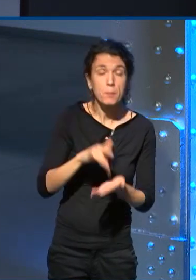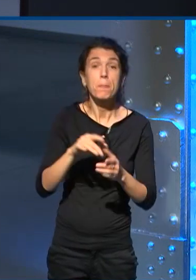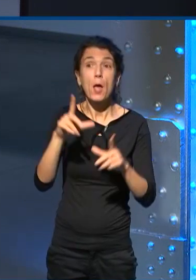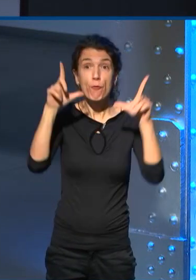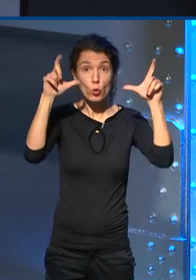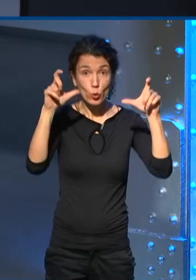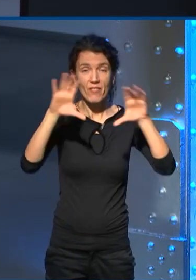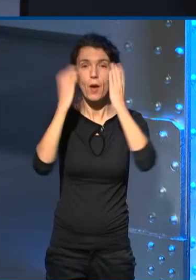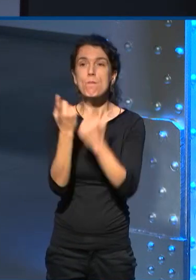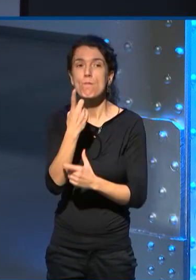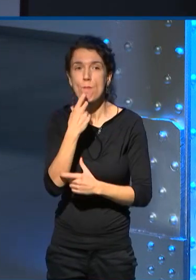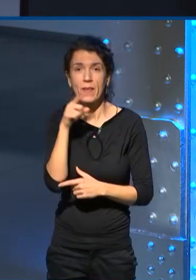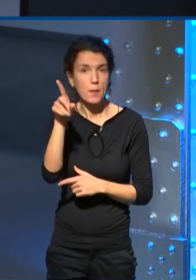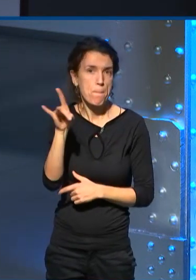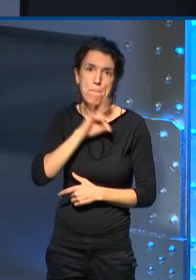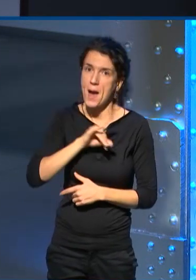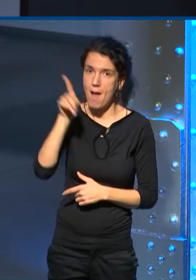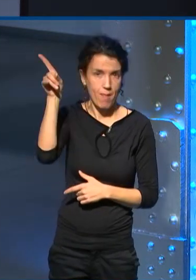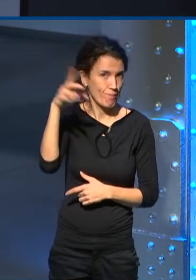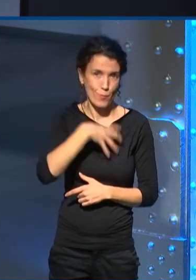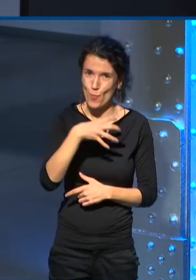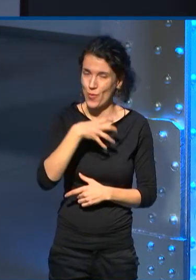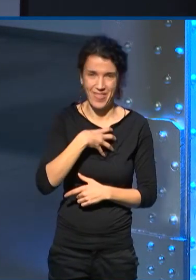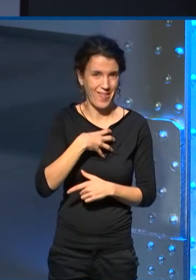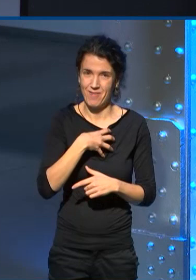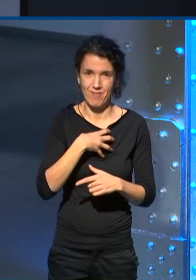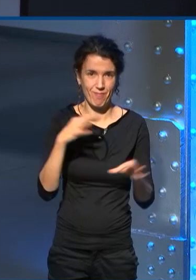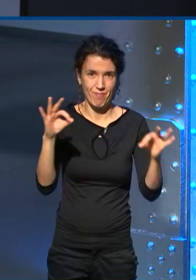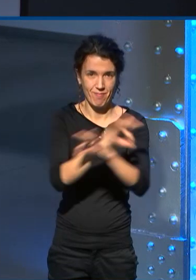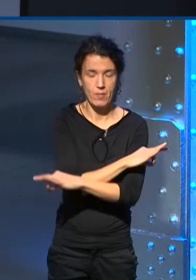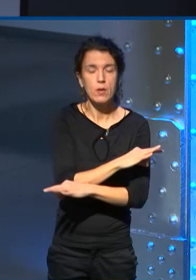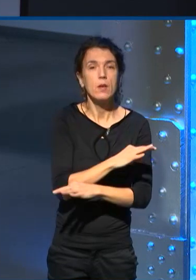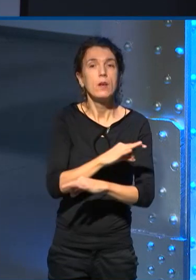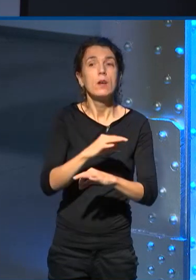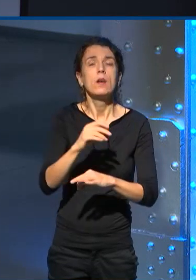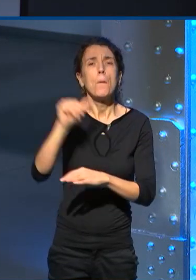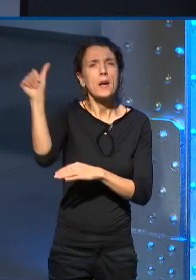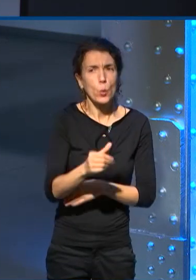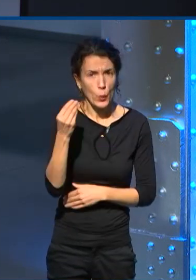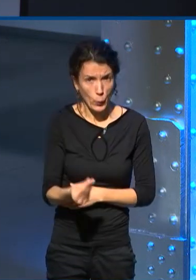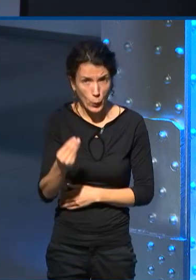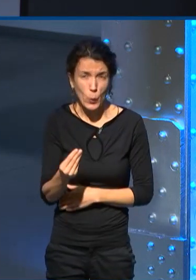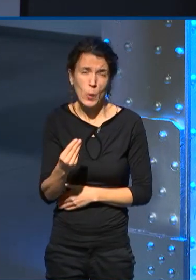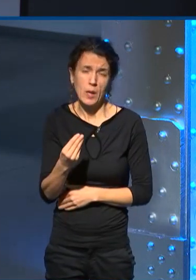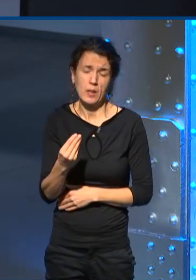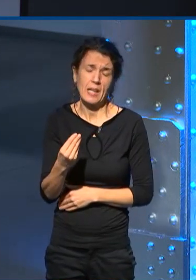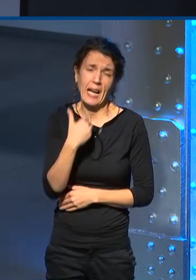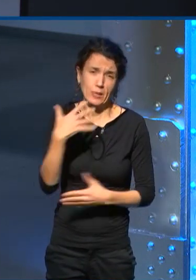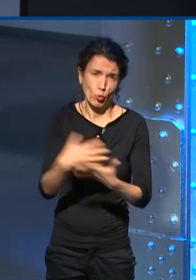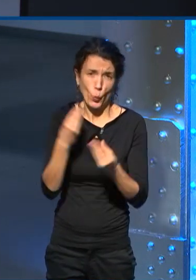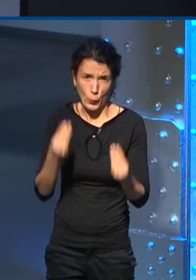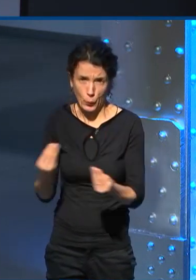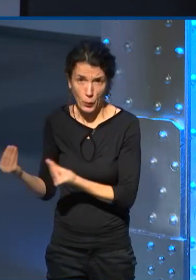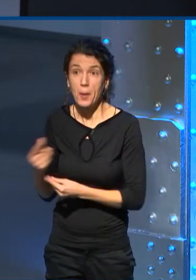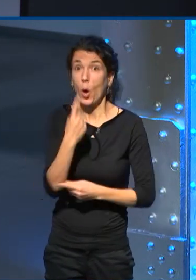fotografía de Marte, ¿qué está mal? ¿Qué no puede ser en esta fotografía de Marte? Es una película buenísima, ¿eh? Casi todo es cierto lo que se hace ahí. Pues fíjense